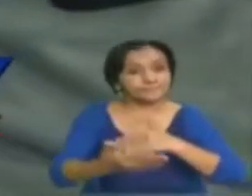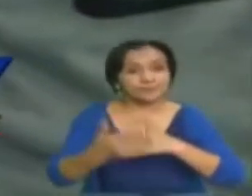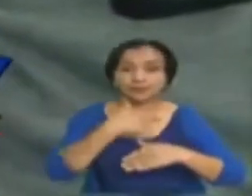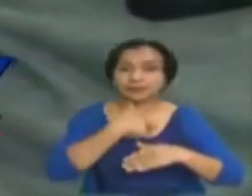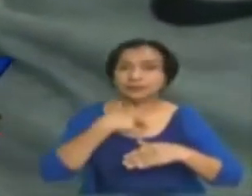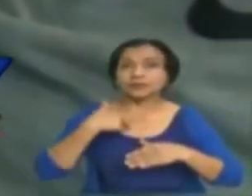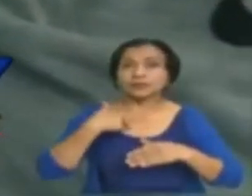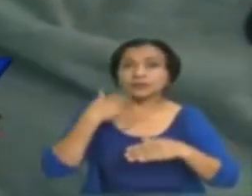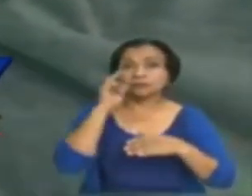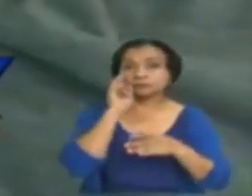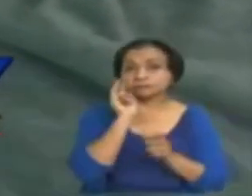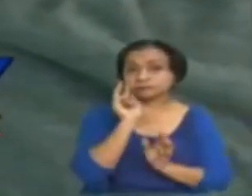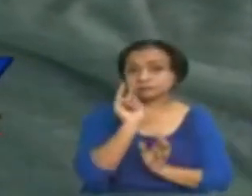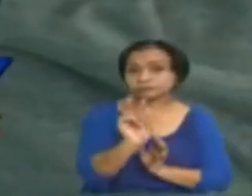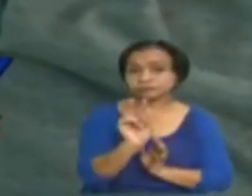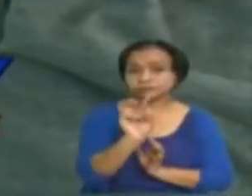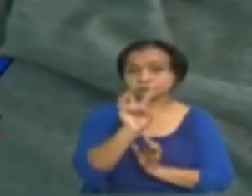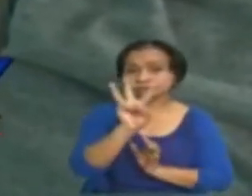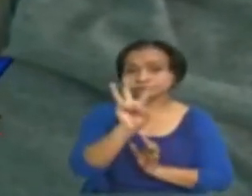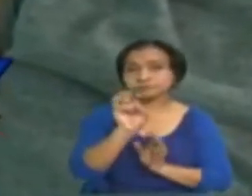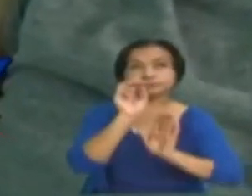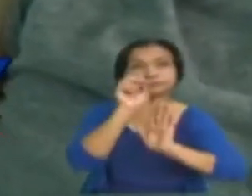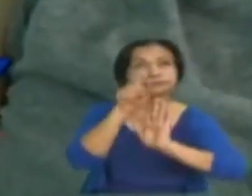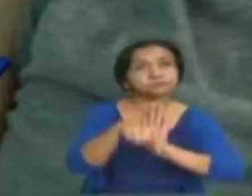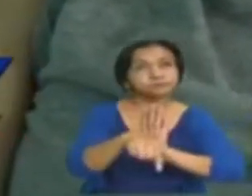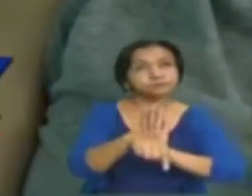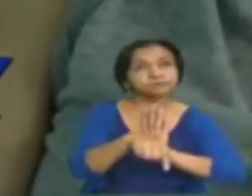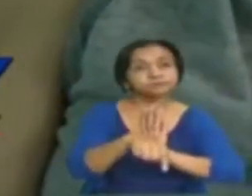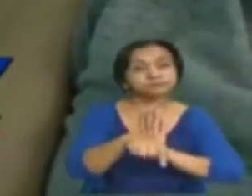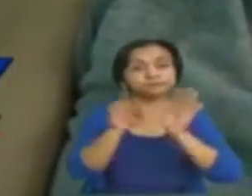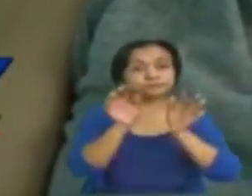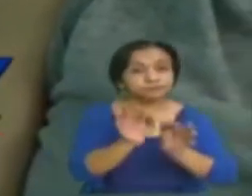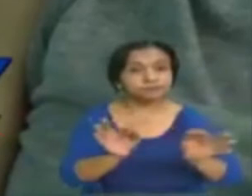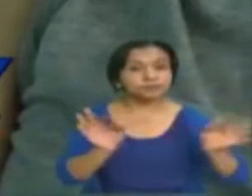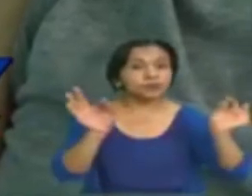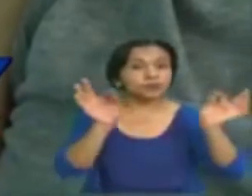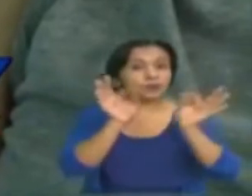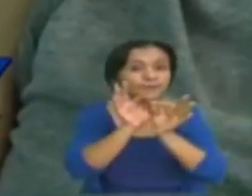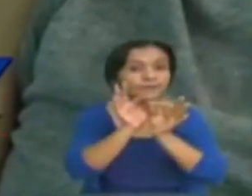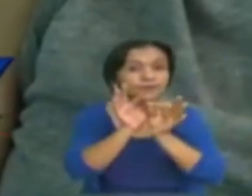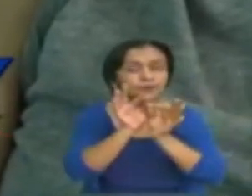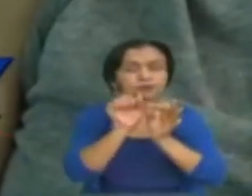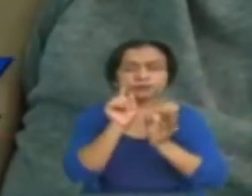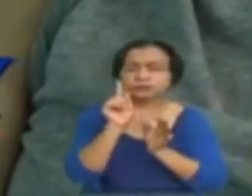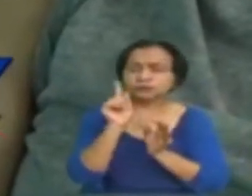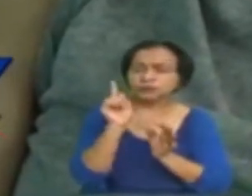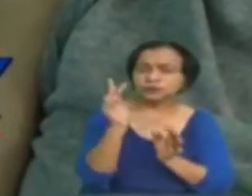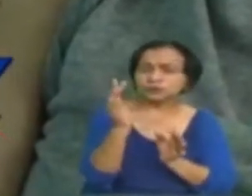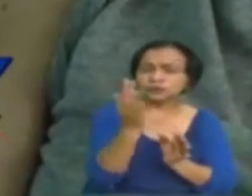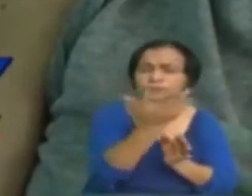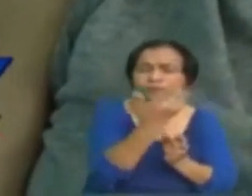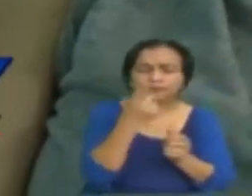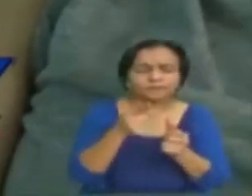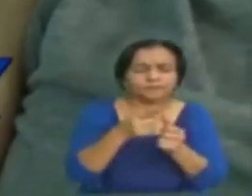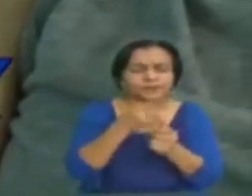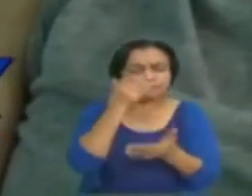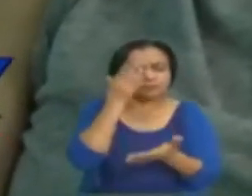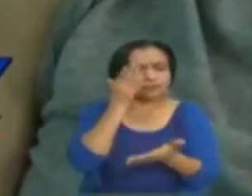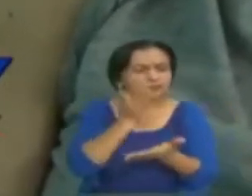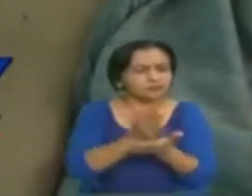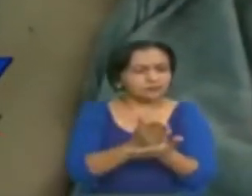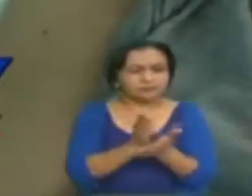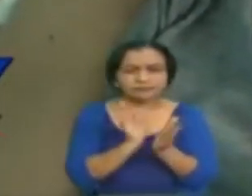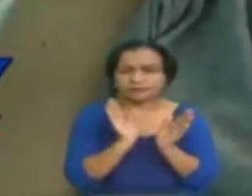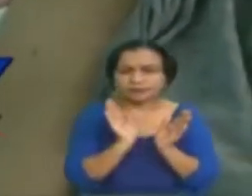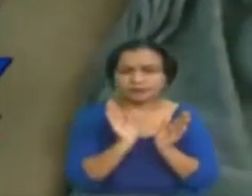dictatoriales de gobierno que se ensañaron sobre las familias nicaragüenses. En Yalahuina, en el Centro de Salud Coronel